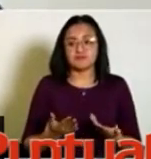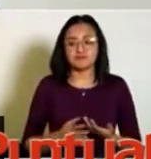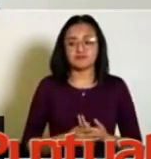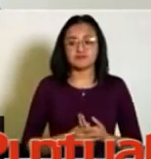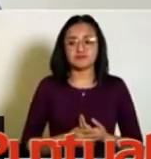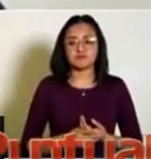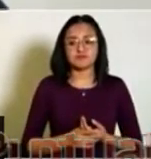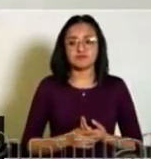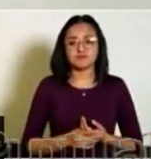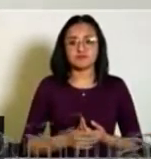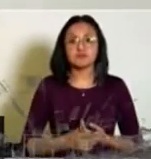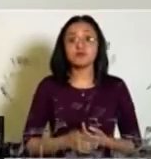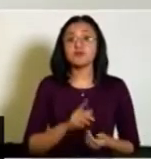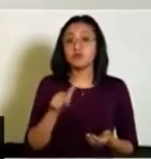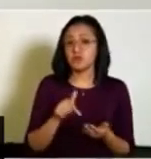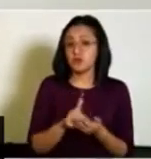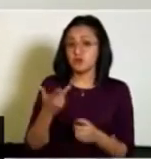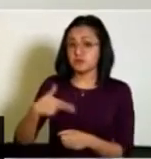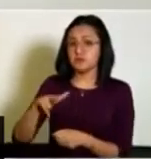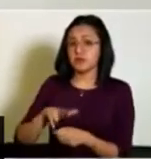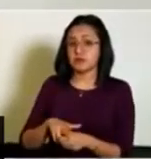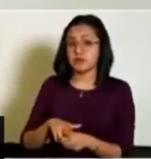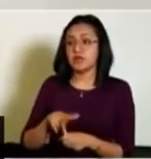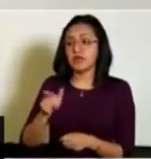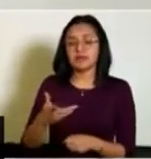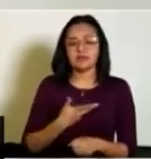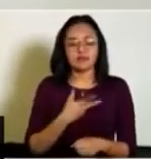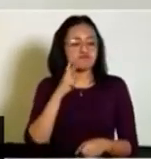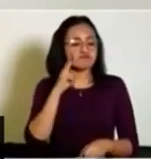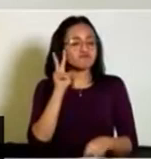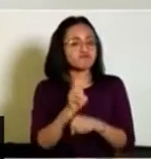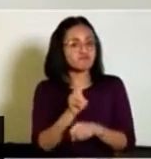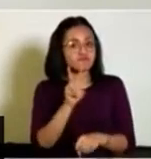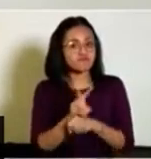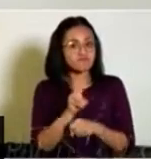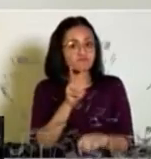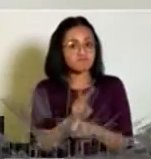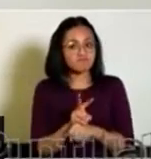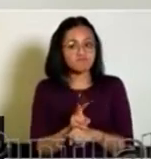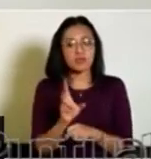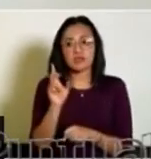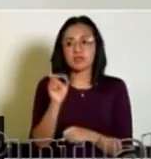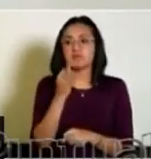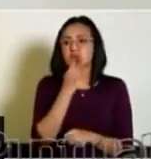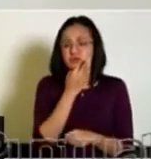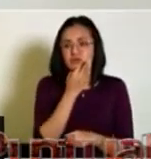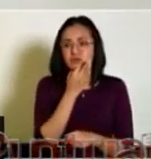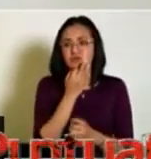en un área de hospitalización. Tenemos que estar vigilándolos durante media hora.